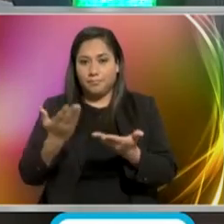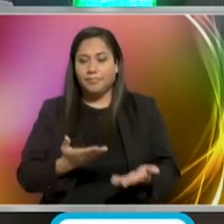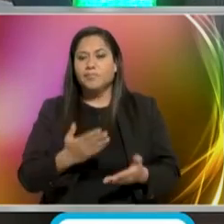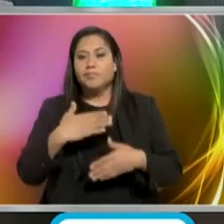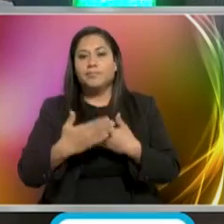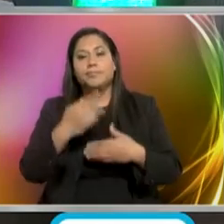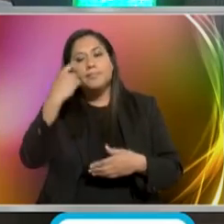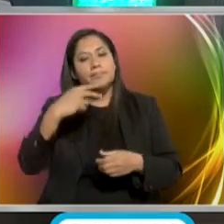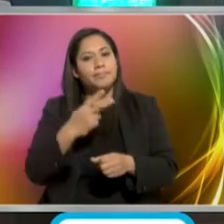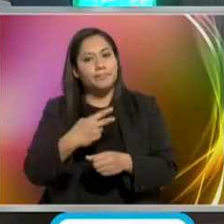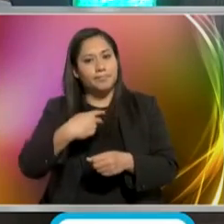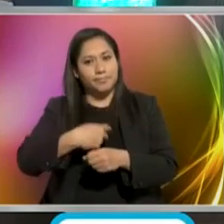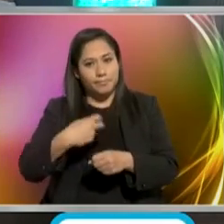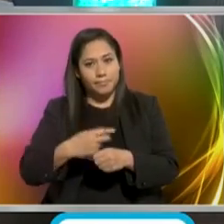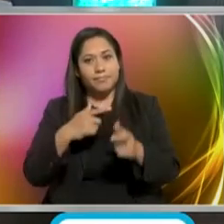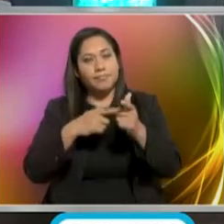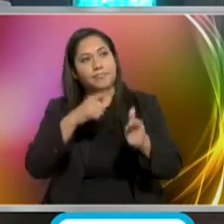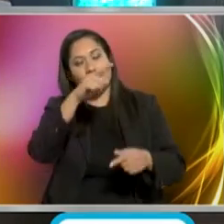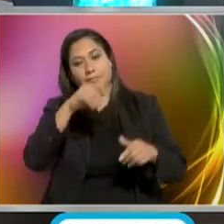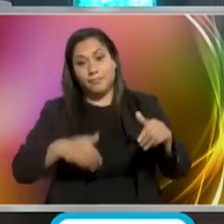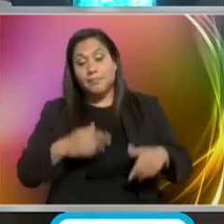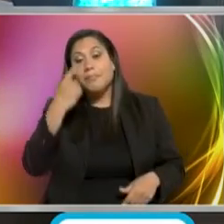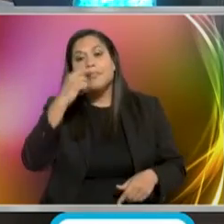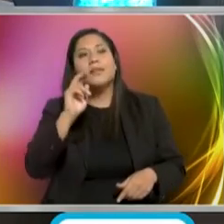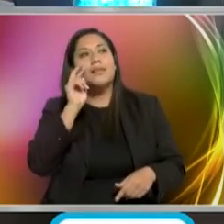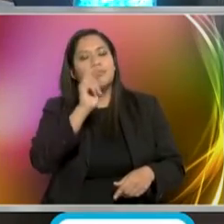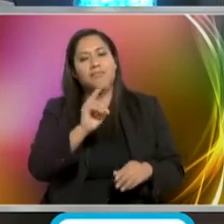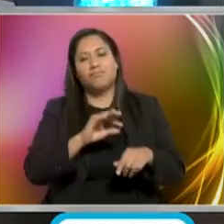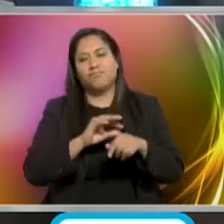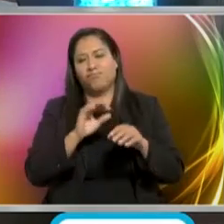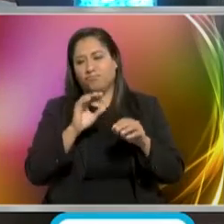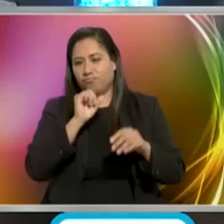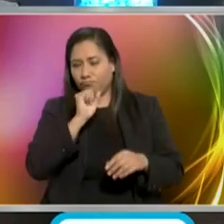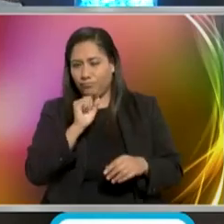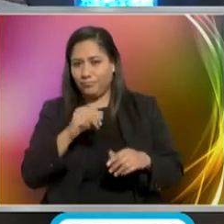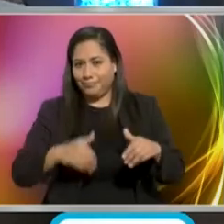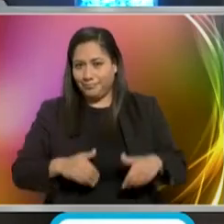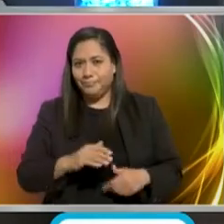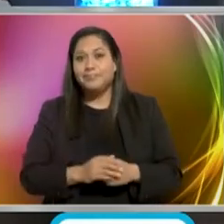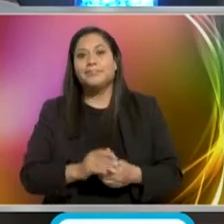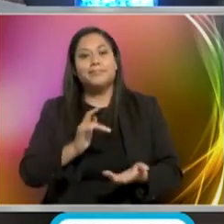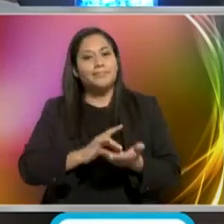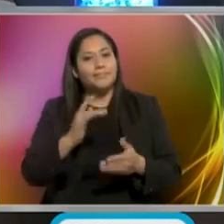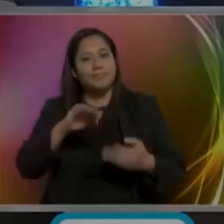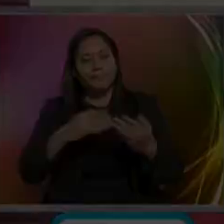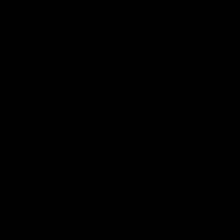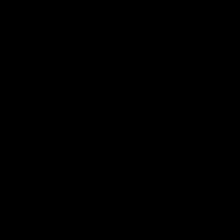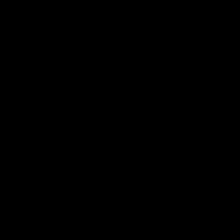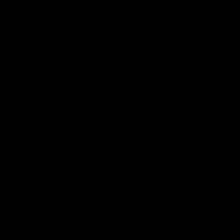sigan invitando Por supuesto. al teatro. Y sobre todo a ver buen teatro. Gracias. Muchas Muchas gracias. gracias. Todo el Gracias a éxito. ustedes. Gracias a ti. Hasta luego.